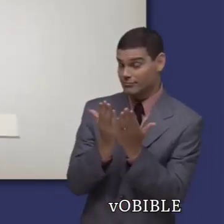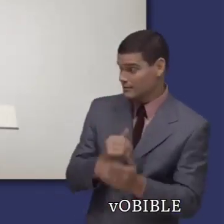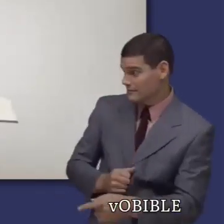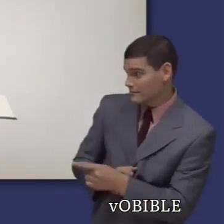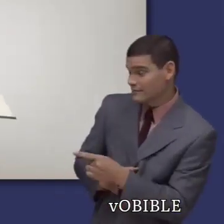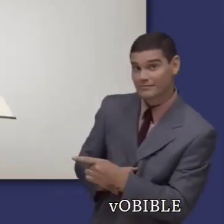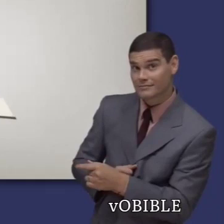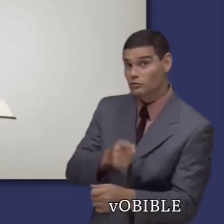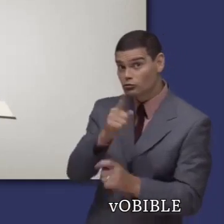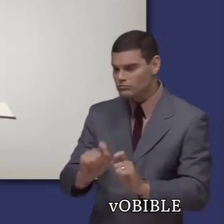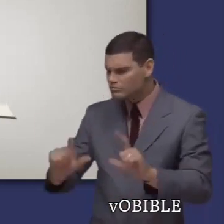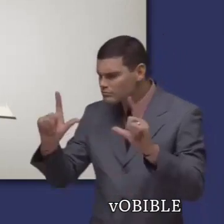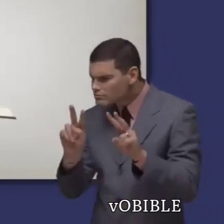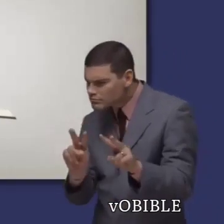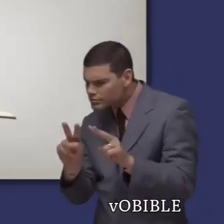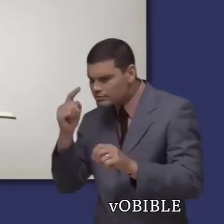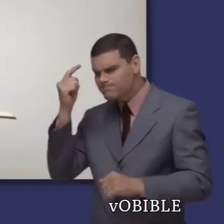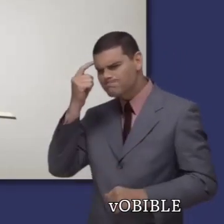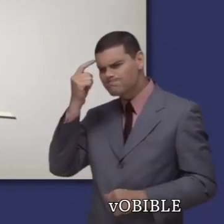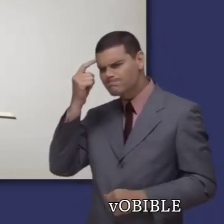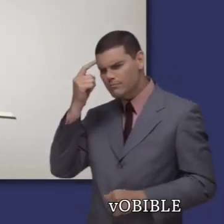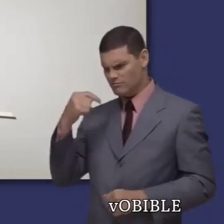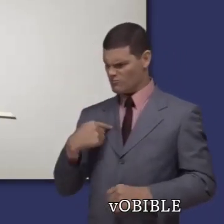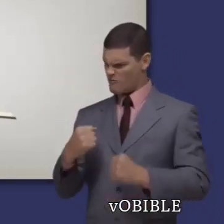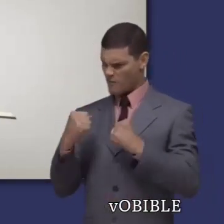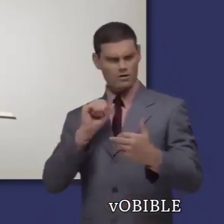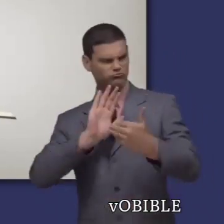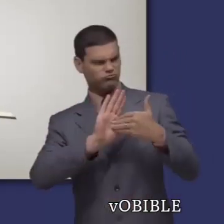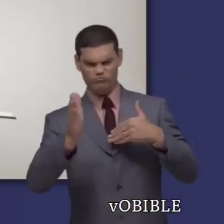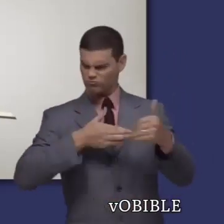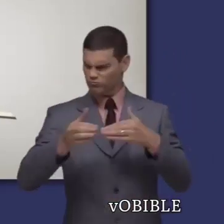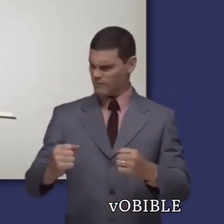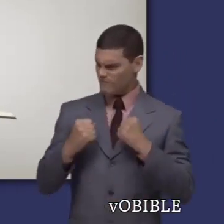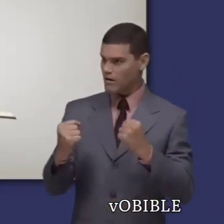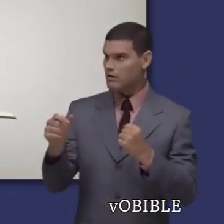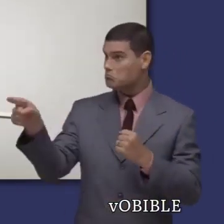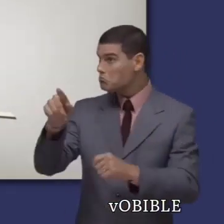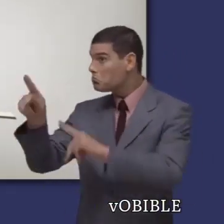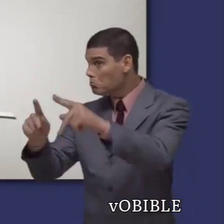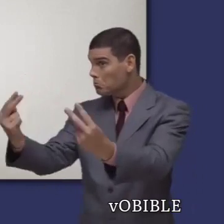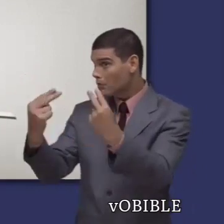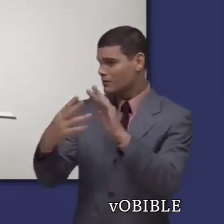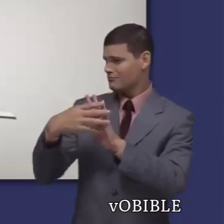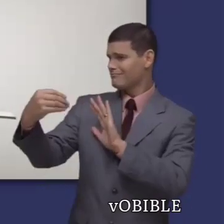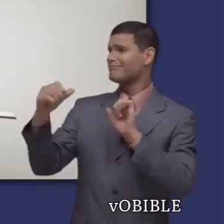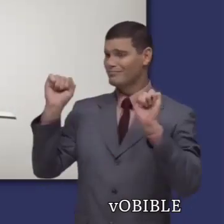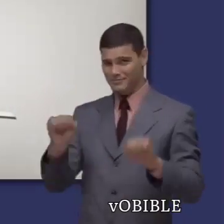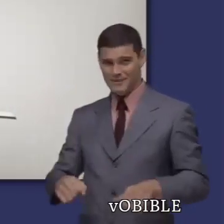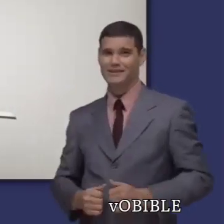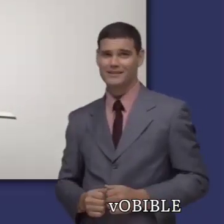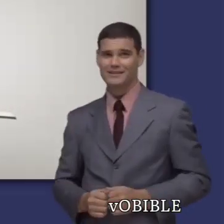Cuando lea la carta a los filipenses, fíjese en que si somos fieles ante las pruebas, podremos animar a los demás a hacer lo